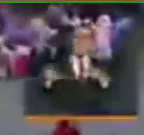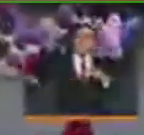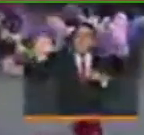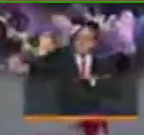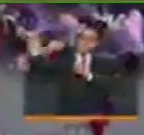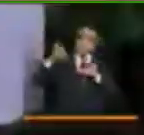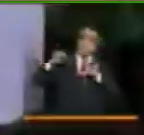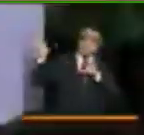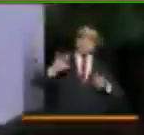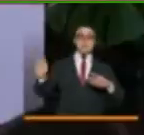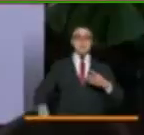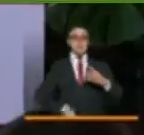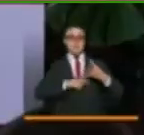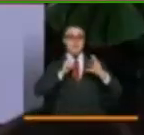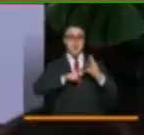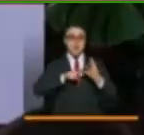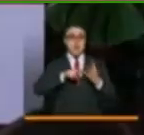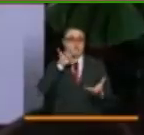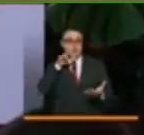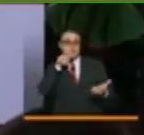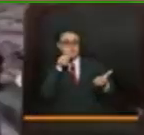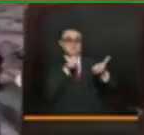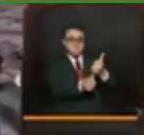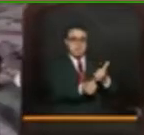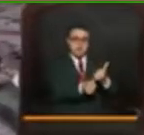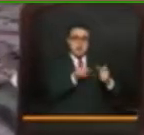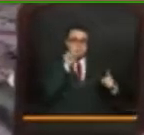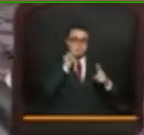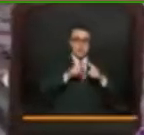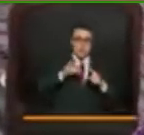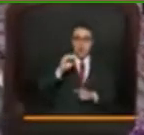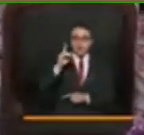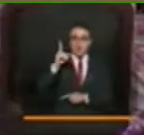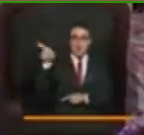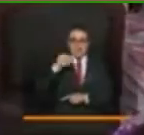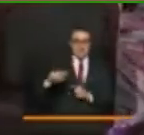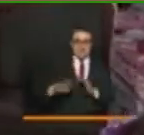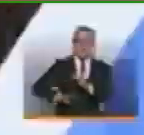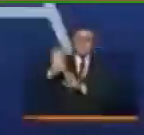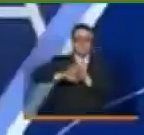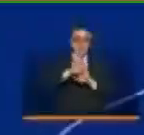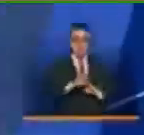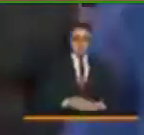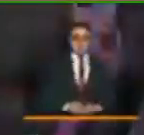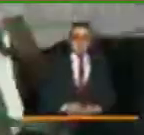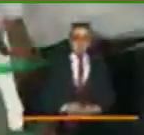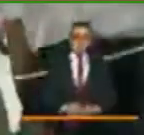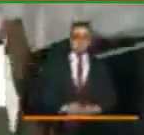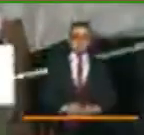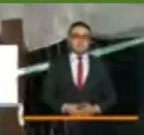y asistencia técnica para la aceleración de los objetivos de desarrollo sostenible.